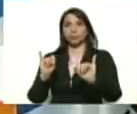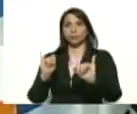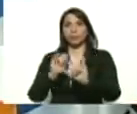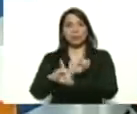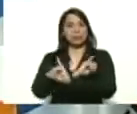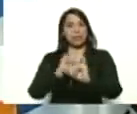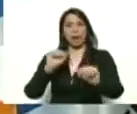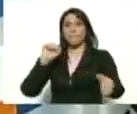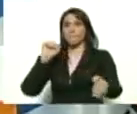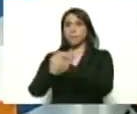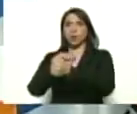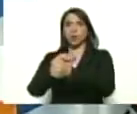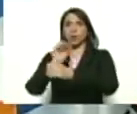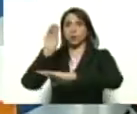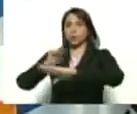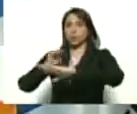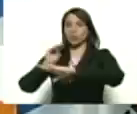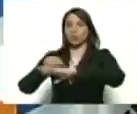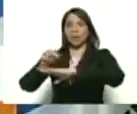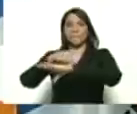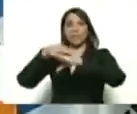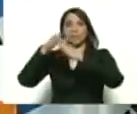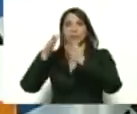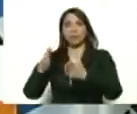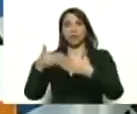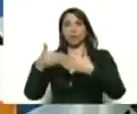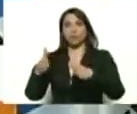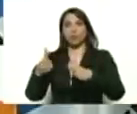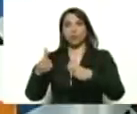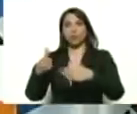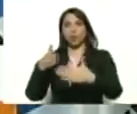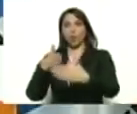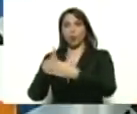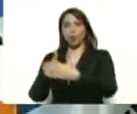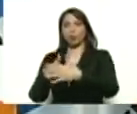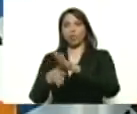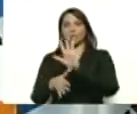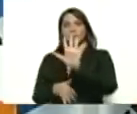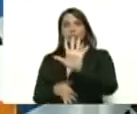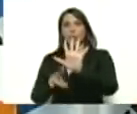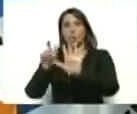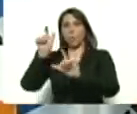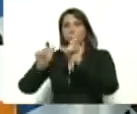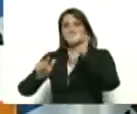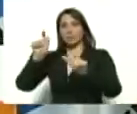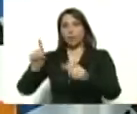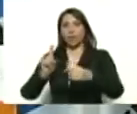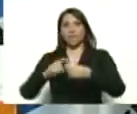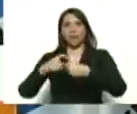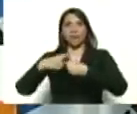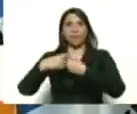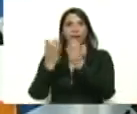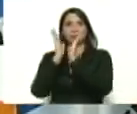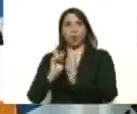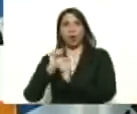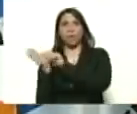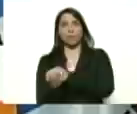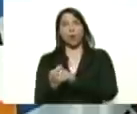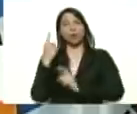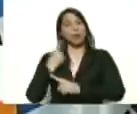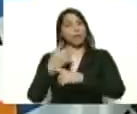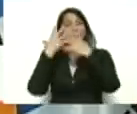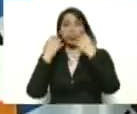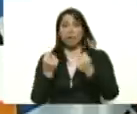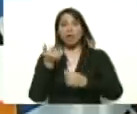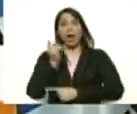libertad solicitada por el Ministerio Público contra estos 5 involucrados. Hay que entender que hay